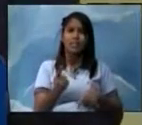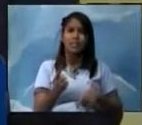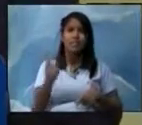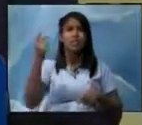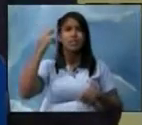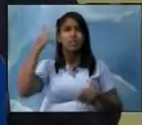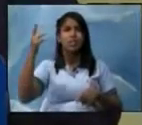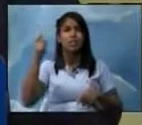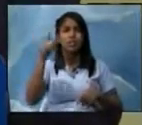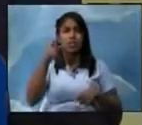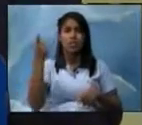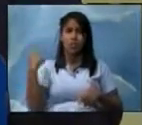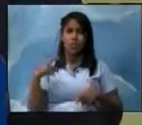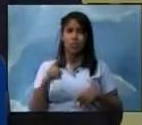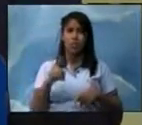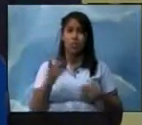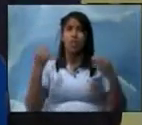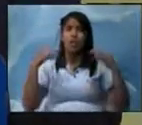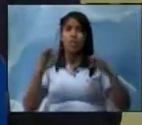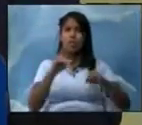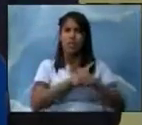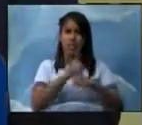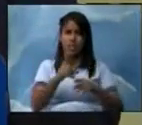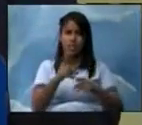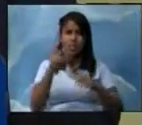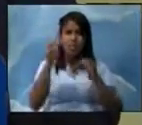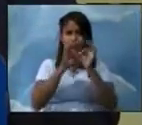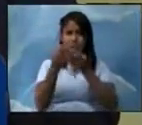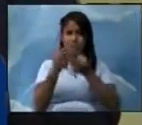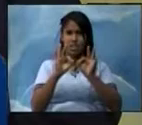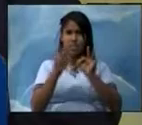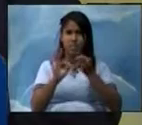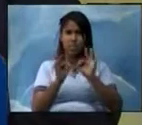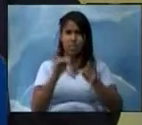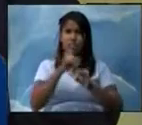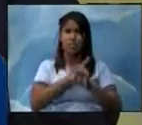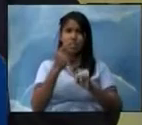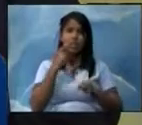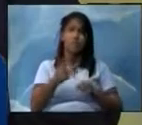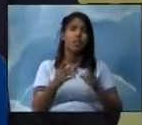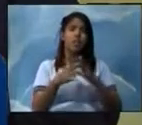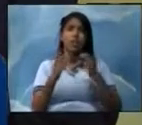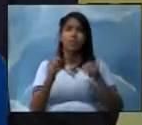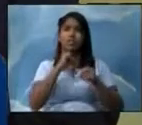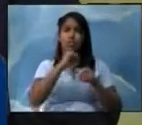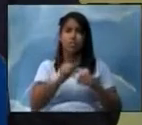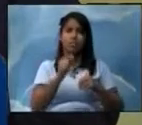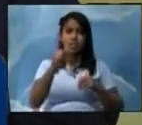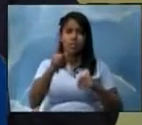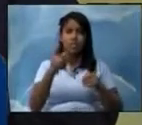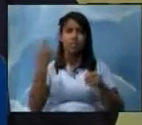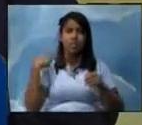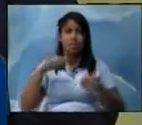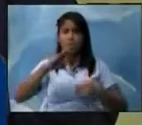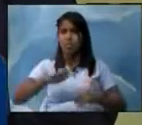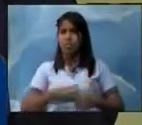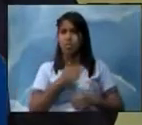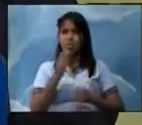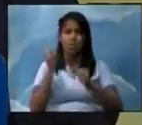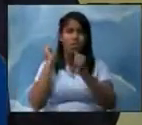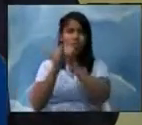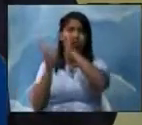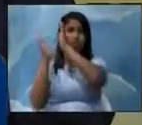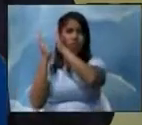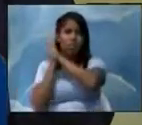el sueño que tuvo y además de eso la interpretación dice la escritura que él no había podido